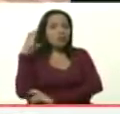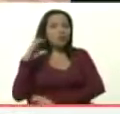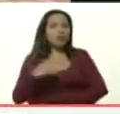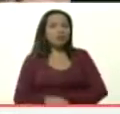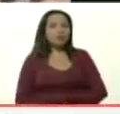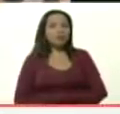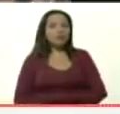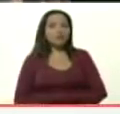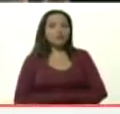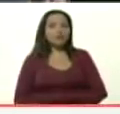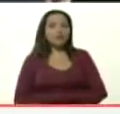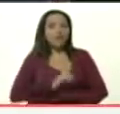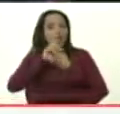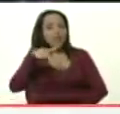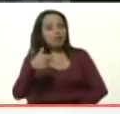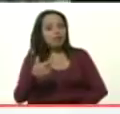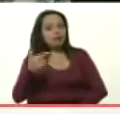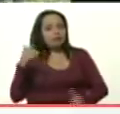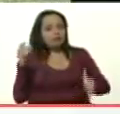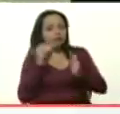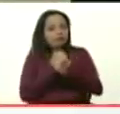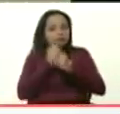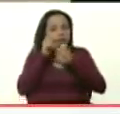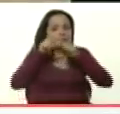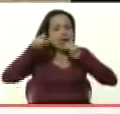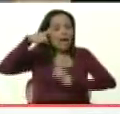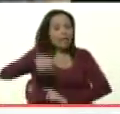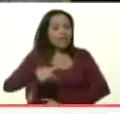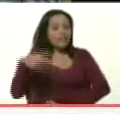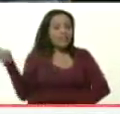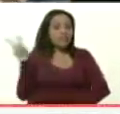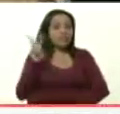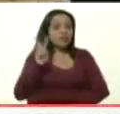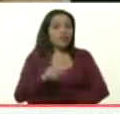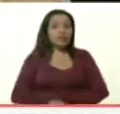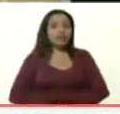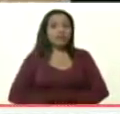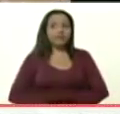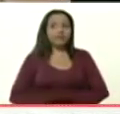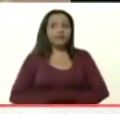Y bueno, al final fue descubierta aquí en Venezuela. Ahí va.